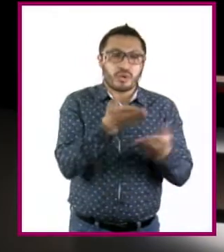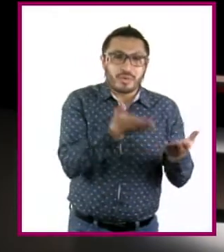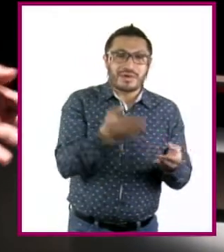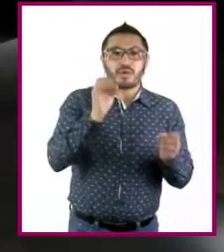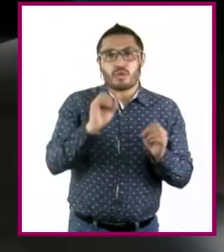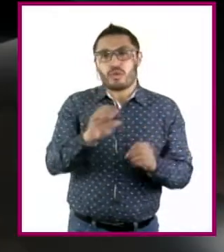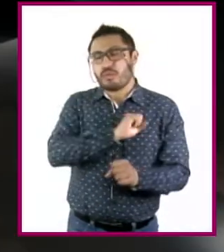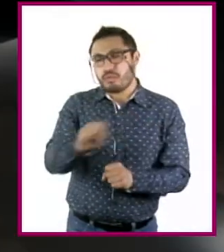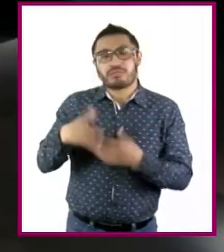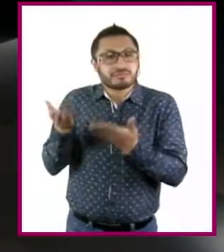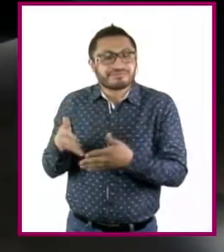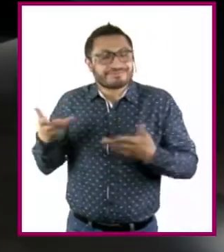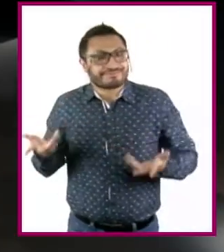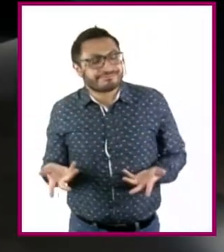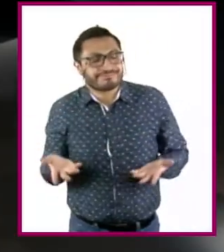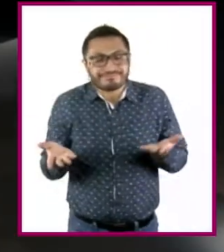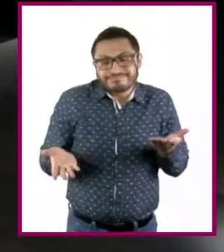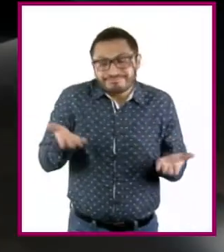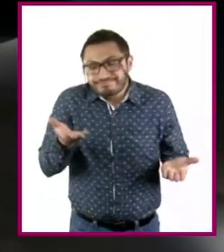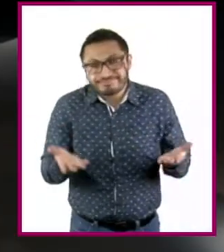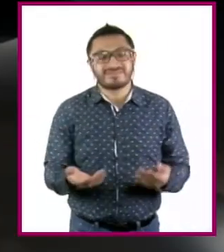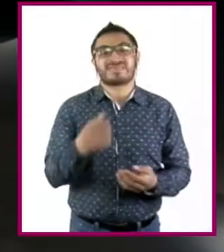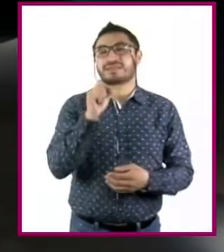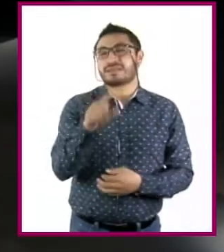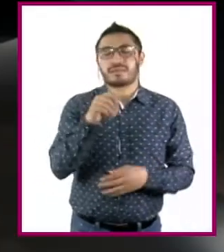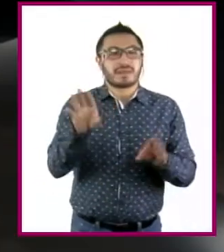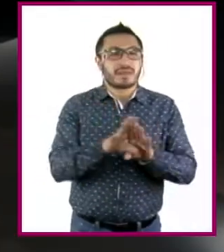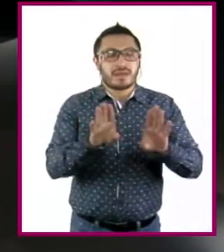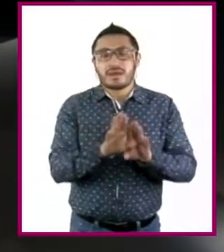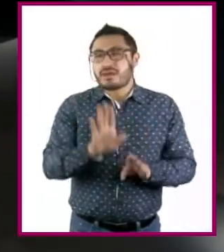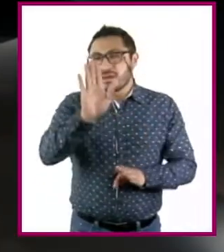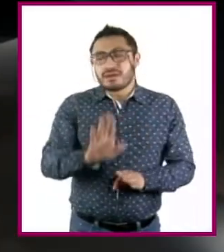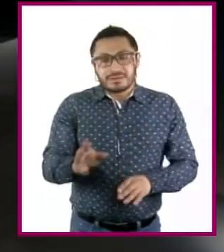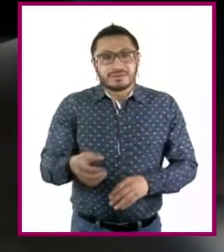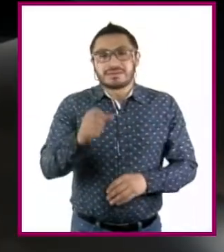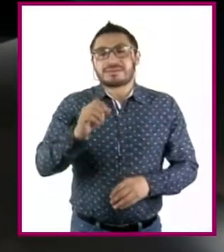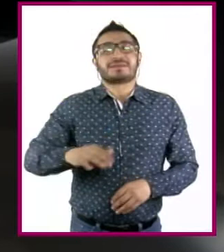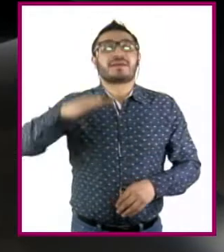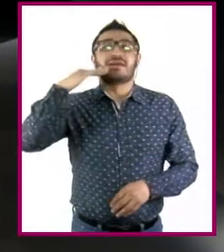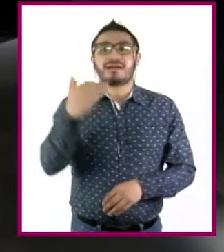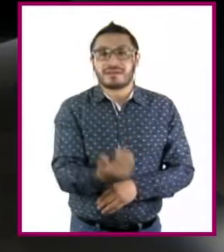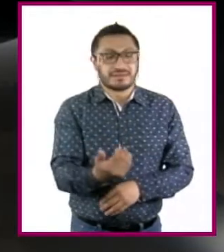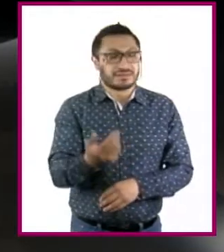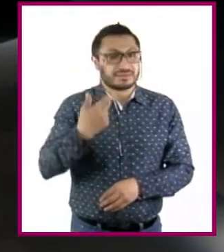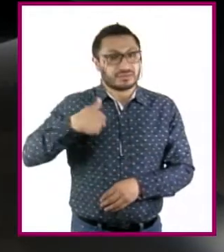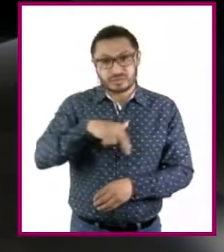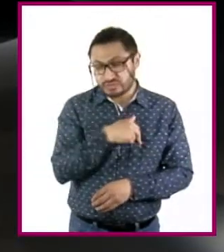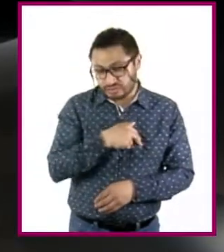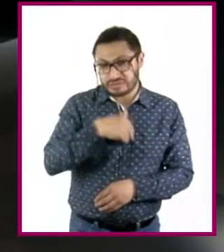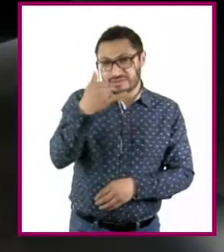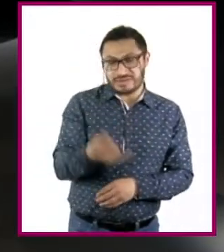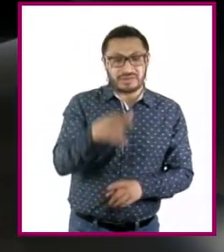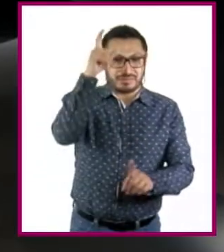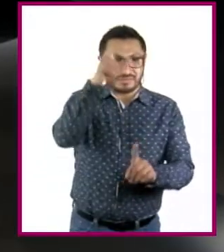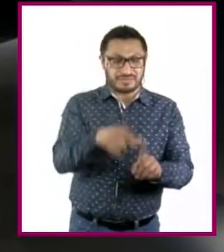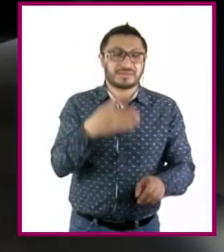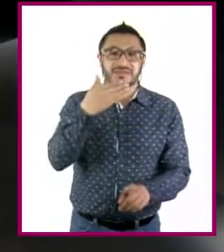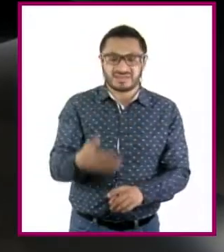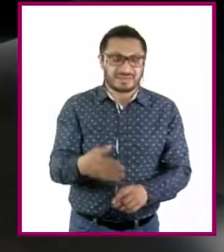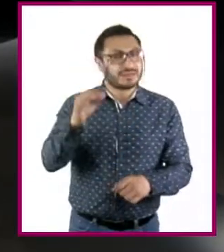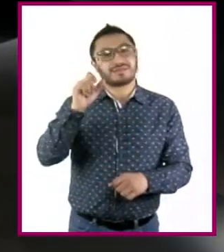malo. En otras palabras, parece que son también nuestros defectos y no solo nuestras virtudes los